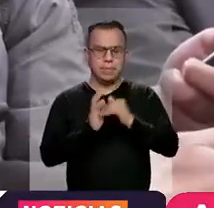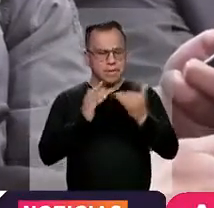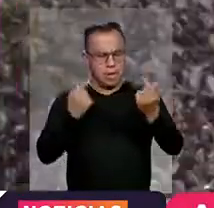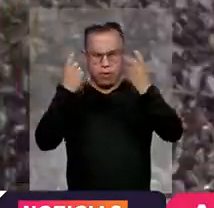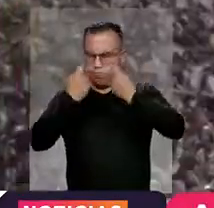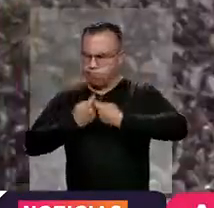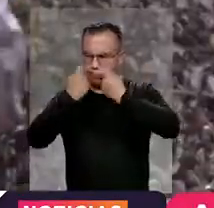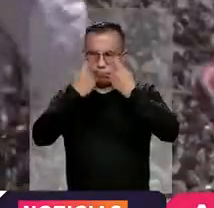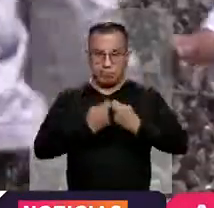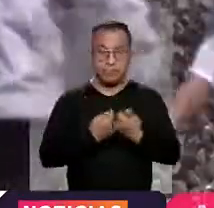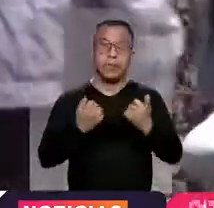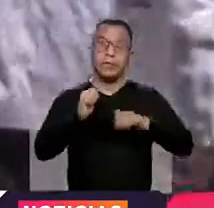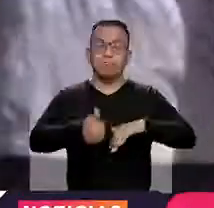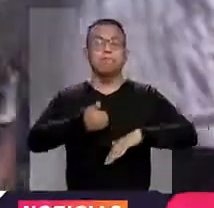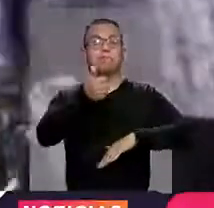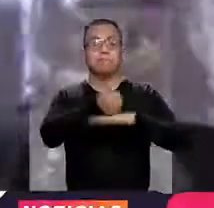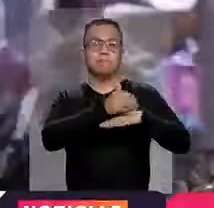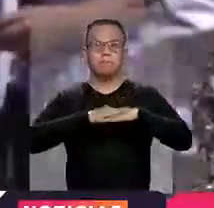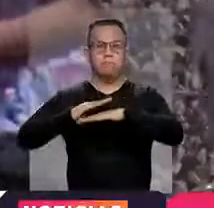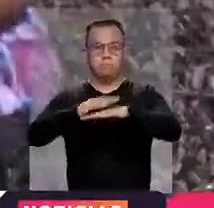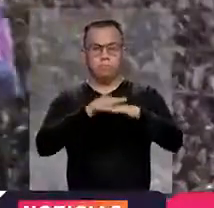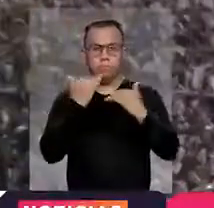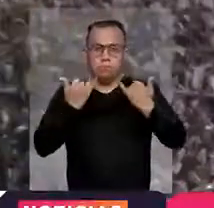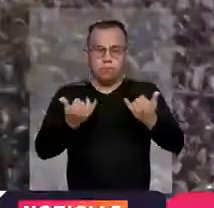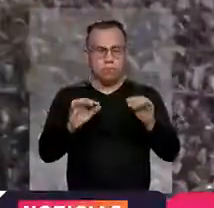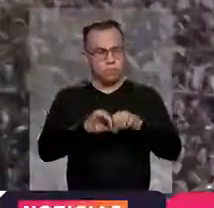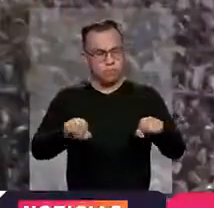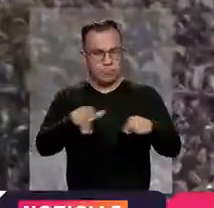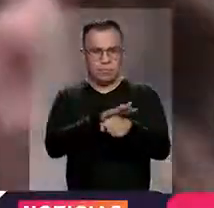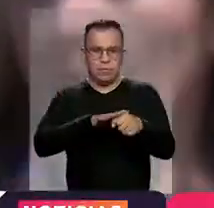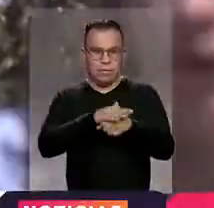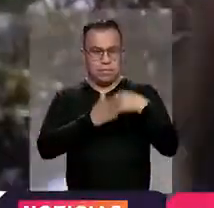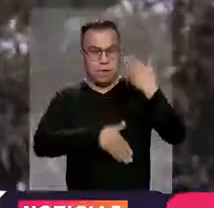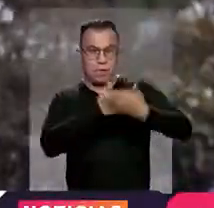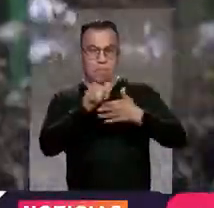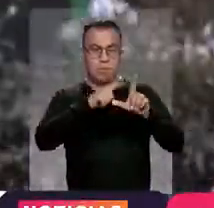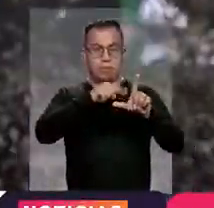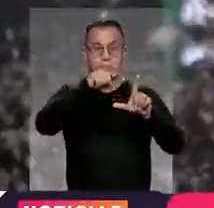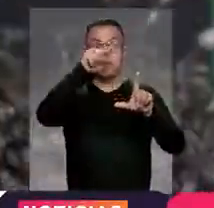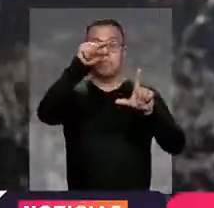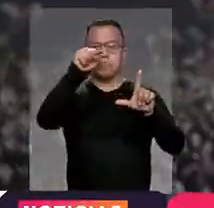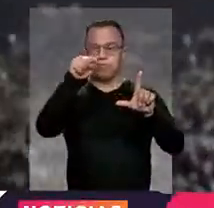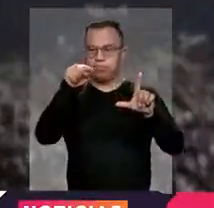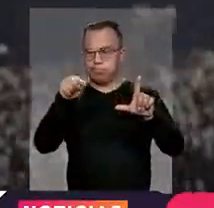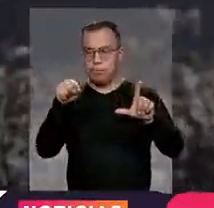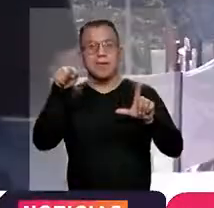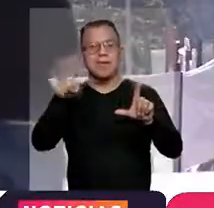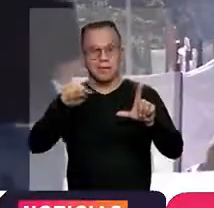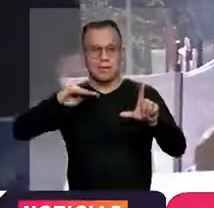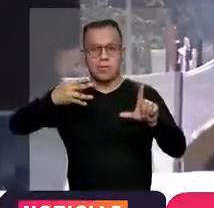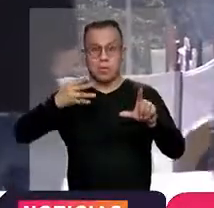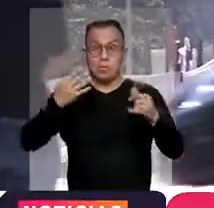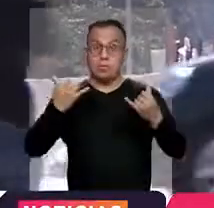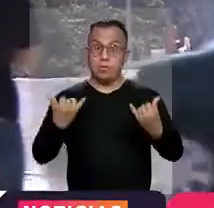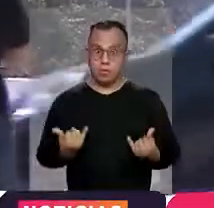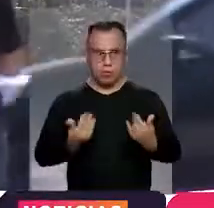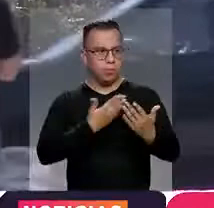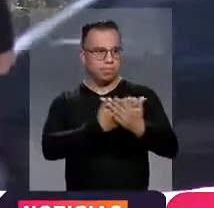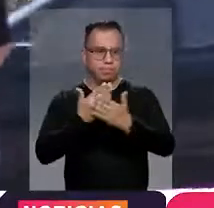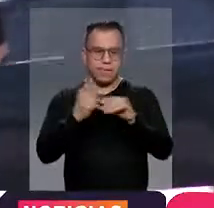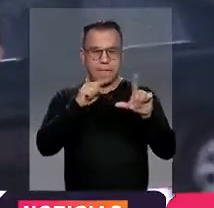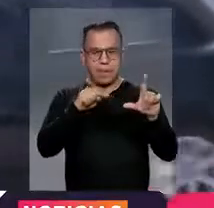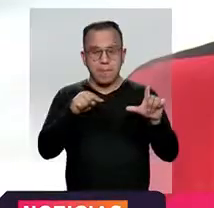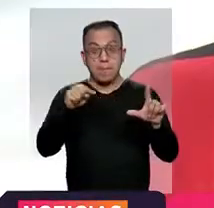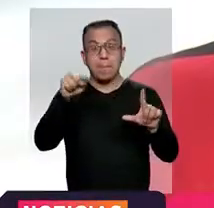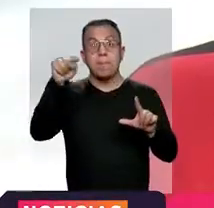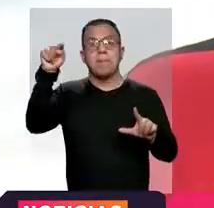estamos haciendo. Autoridades reiteran que esta medida es en medio del descenso del cuarto pico de contagios. Si llega a presentarse un repunte de